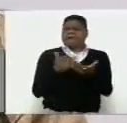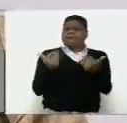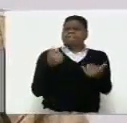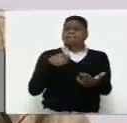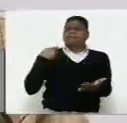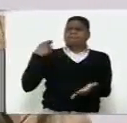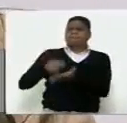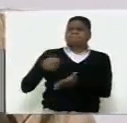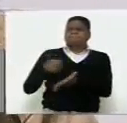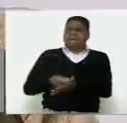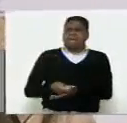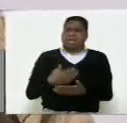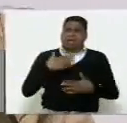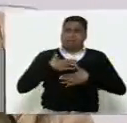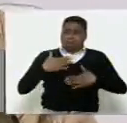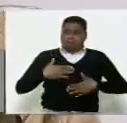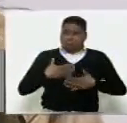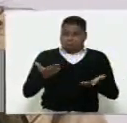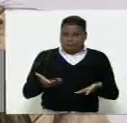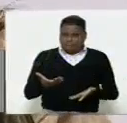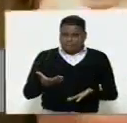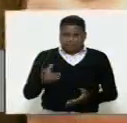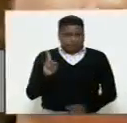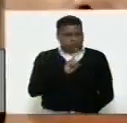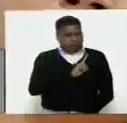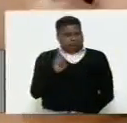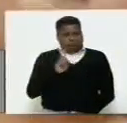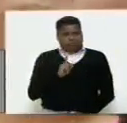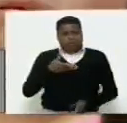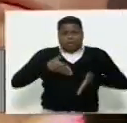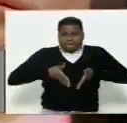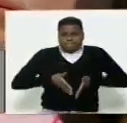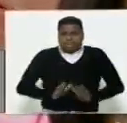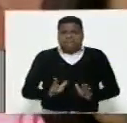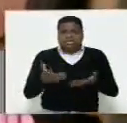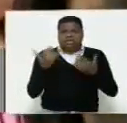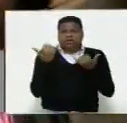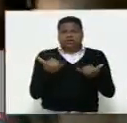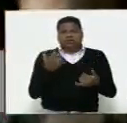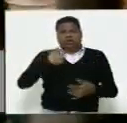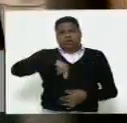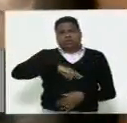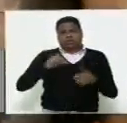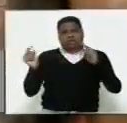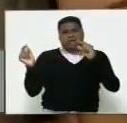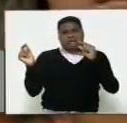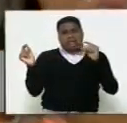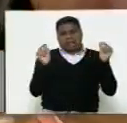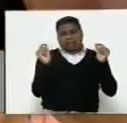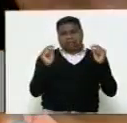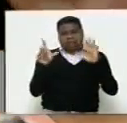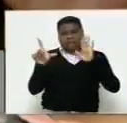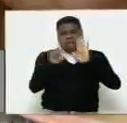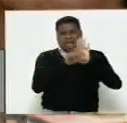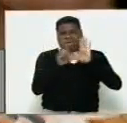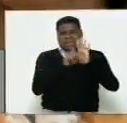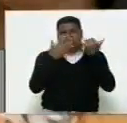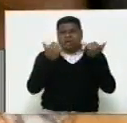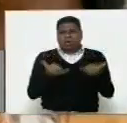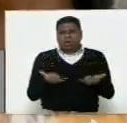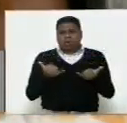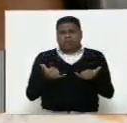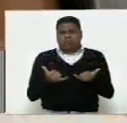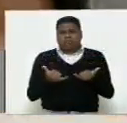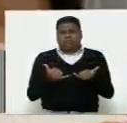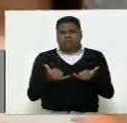cuerpo y la vida de las mujeres. El parto humanizado, esta ley que vamos a debatir hoy, viene y convoca a retomar más